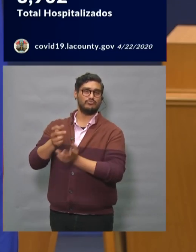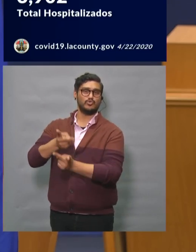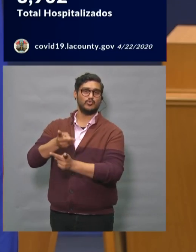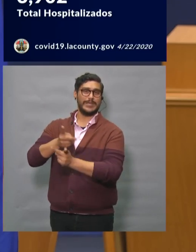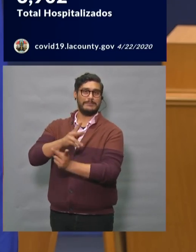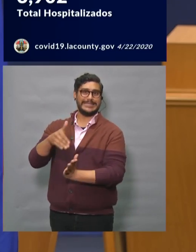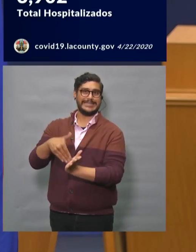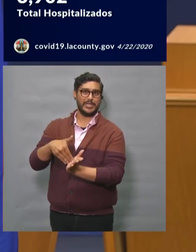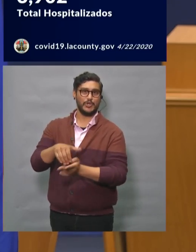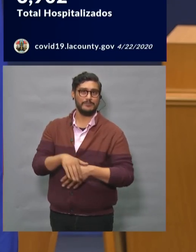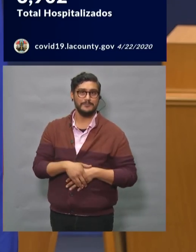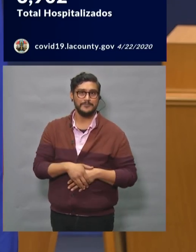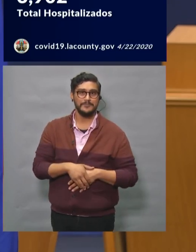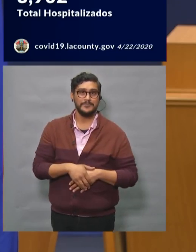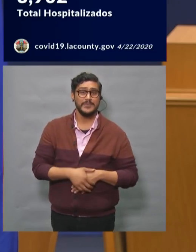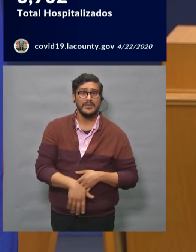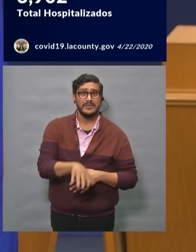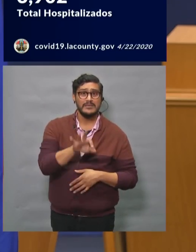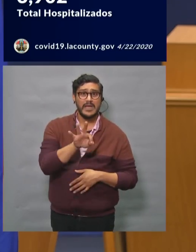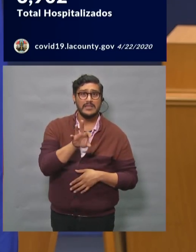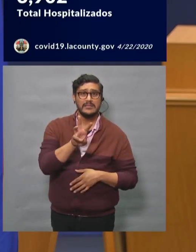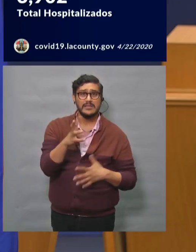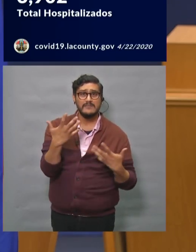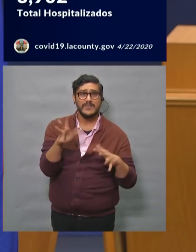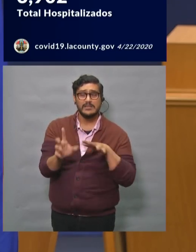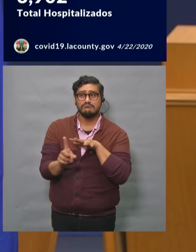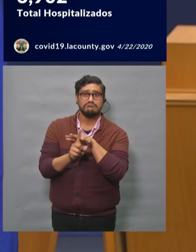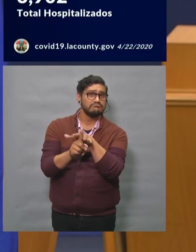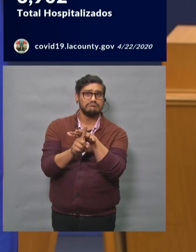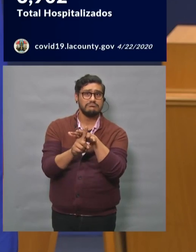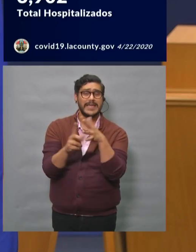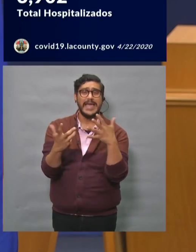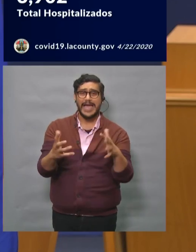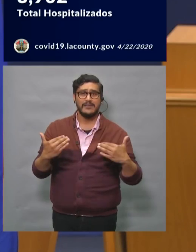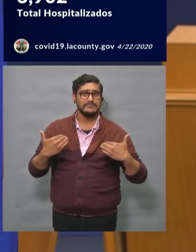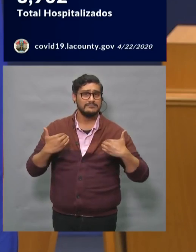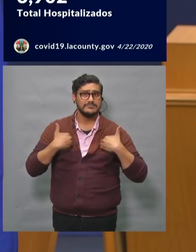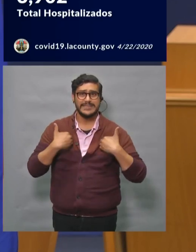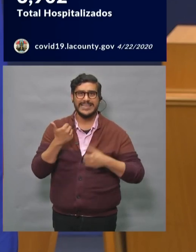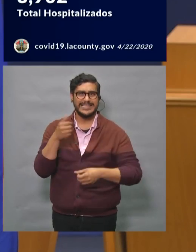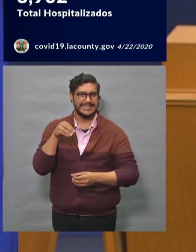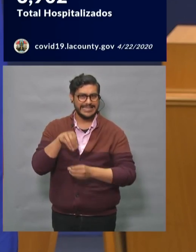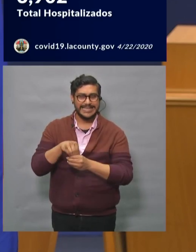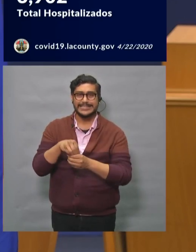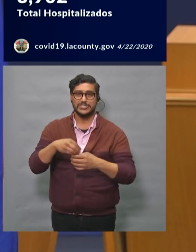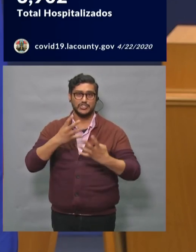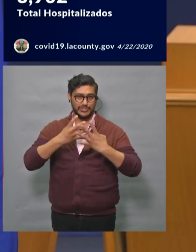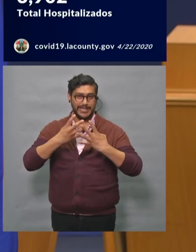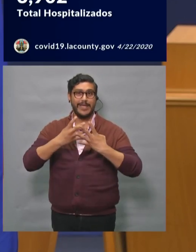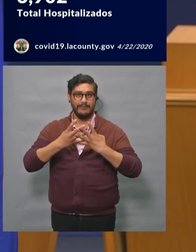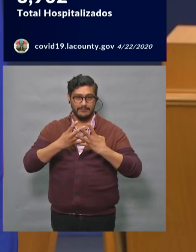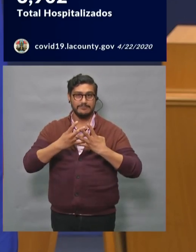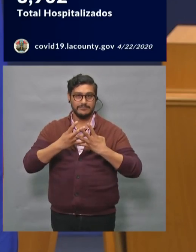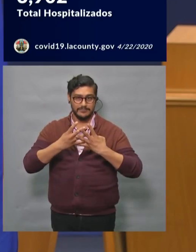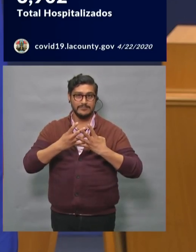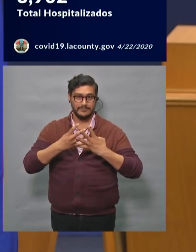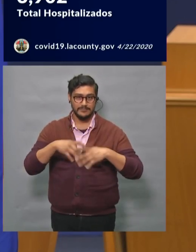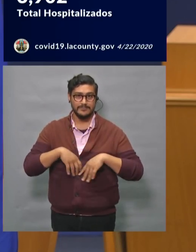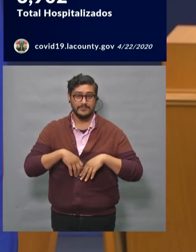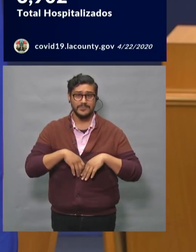Estamos reportando 96 casos confirmados en algún momento en las instalaciones de la cárcel.